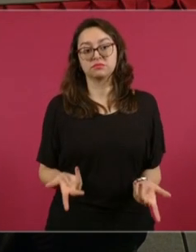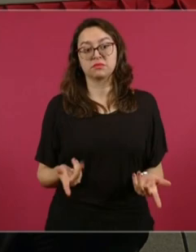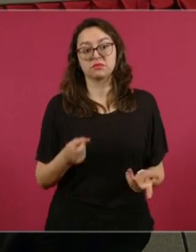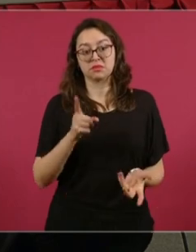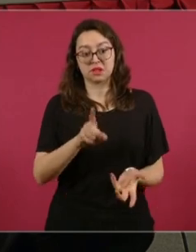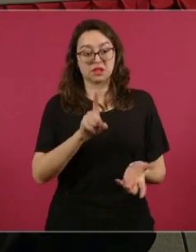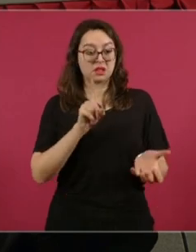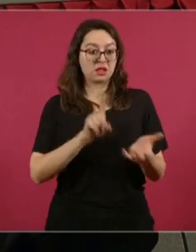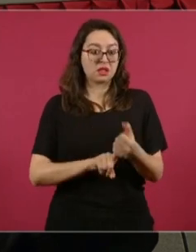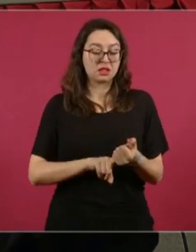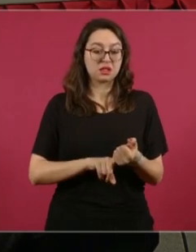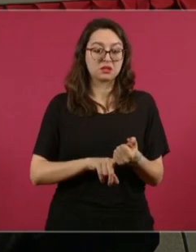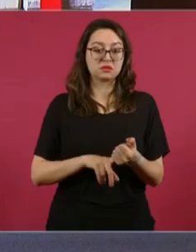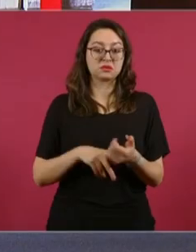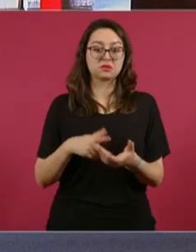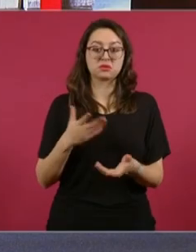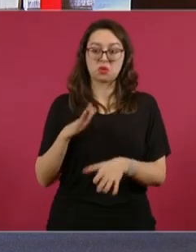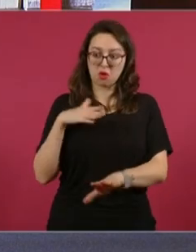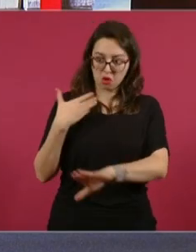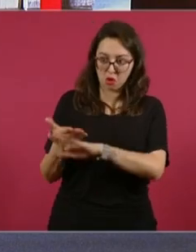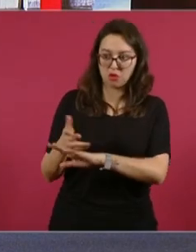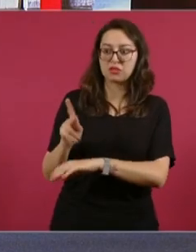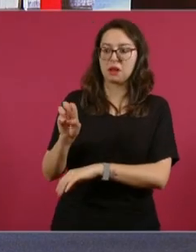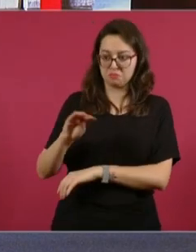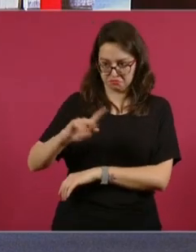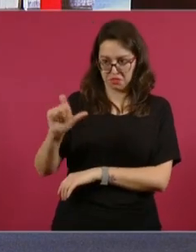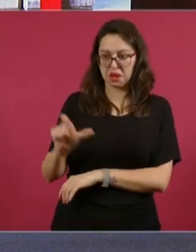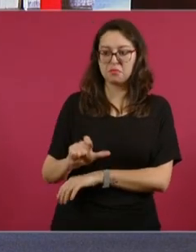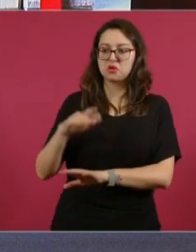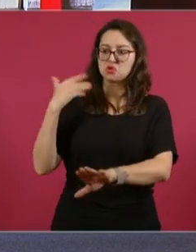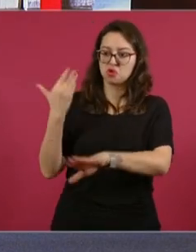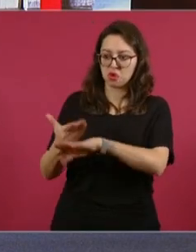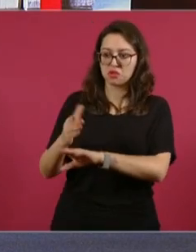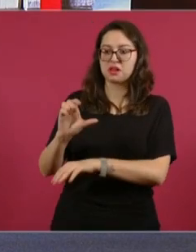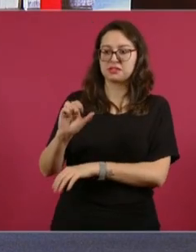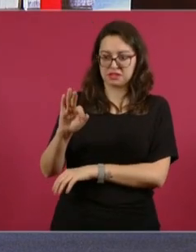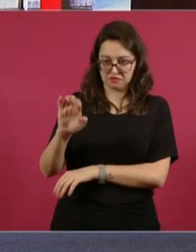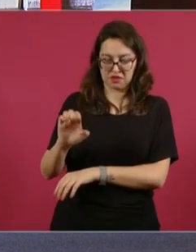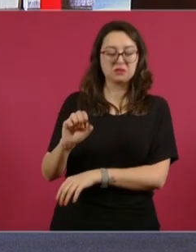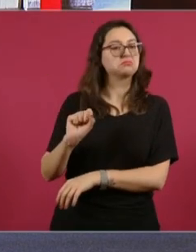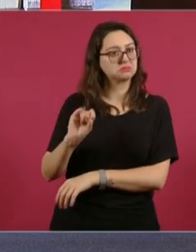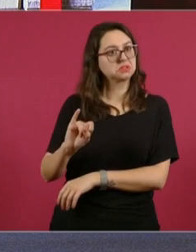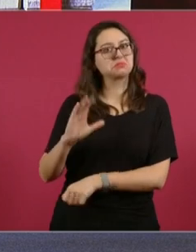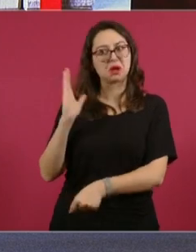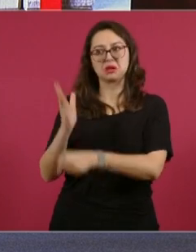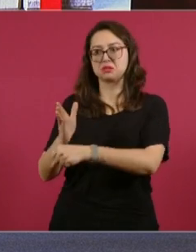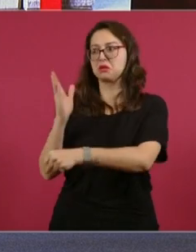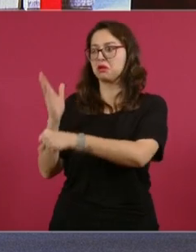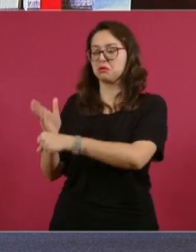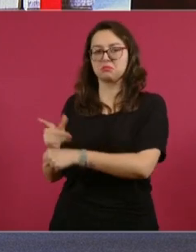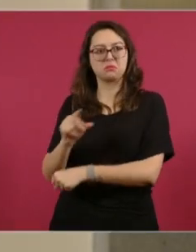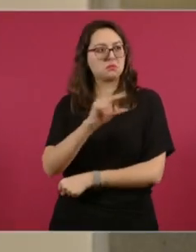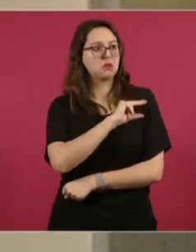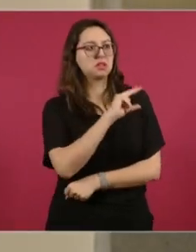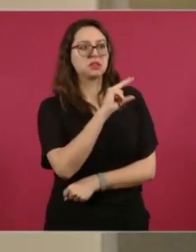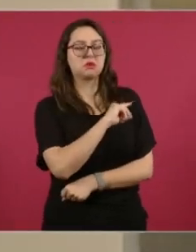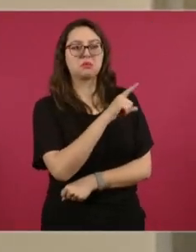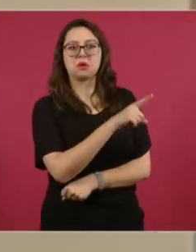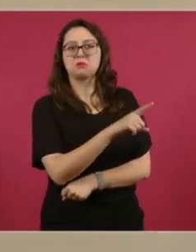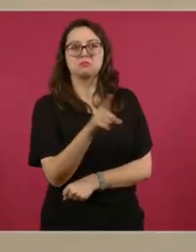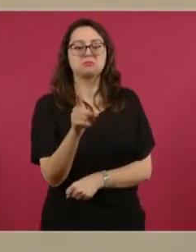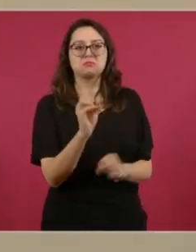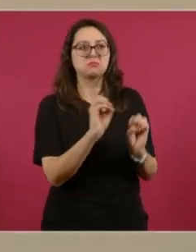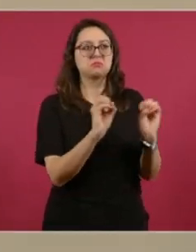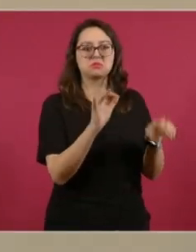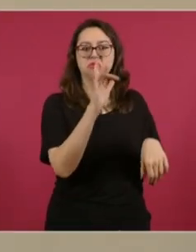limitaciones y sanciones que pone en el caso de Pemex, de CFE y de empresas del Estado. La idea es que regrese a la Secretaría